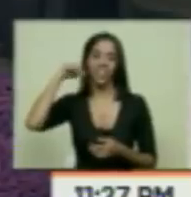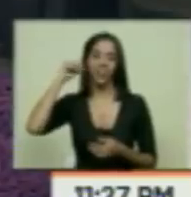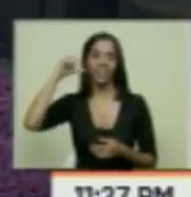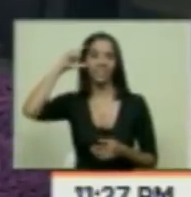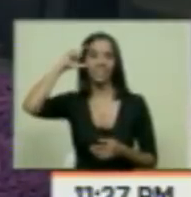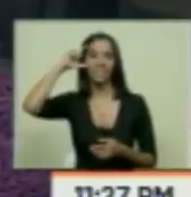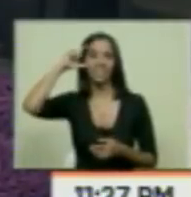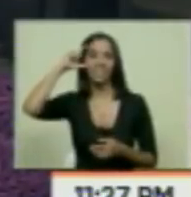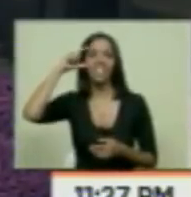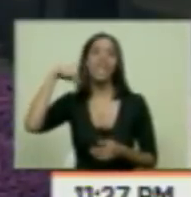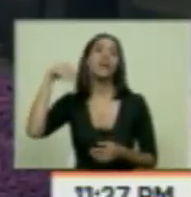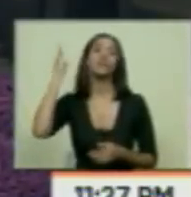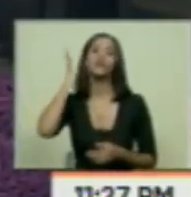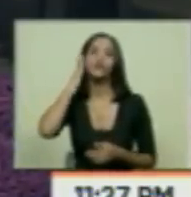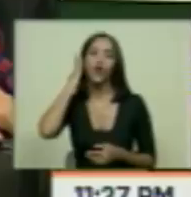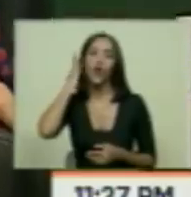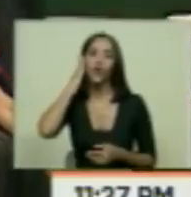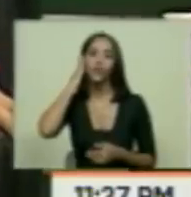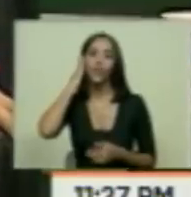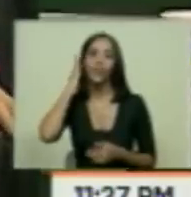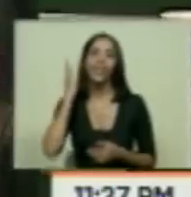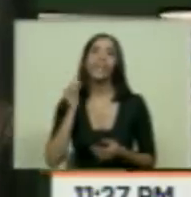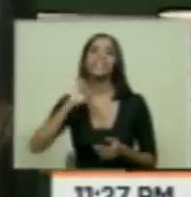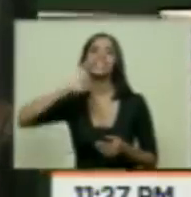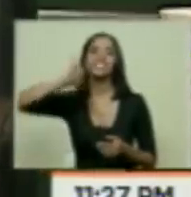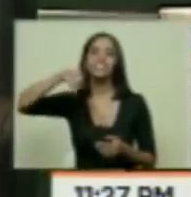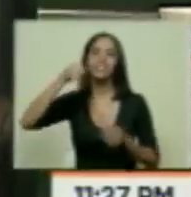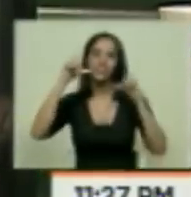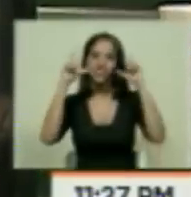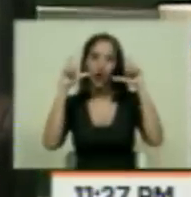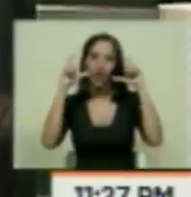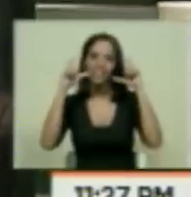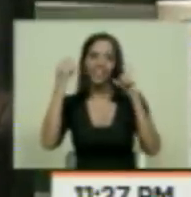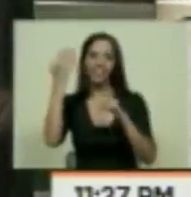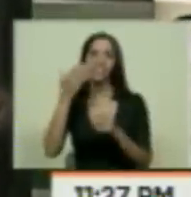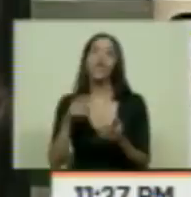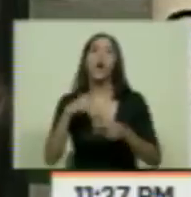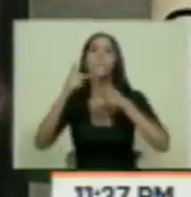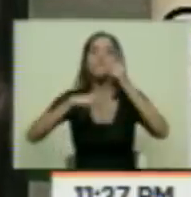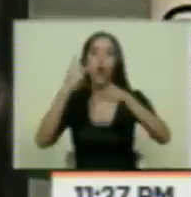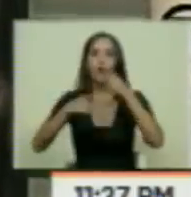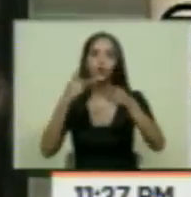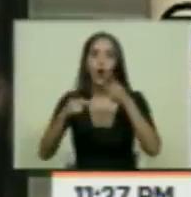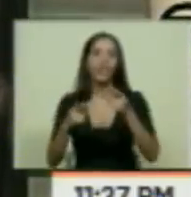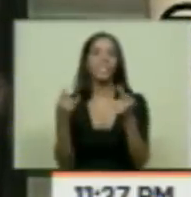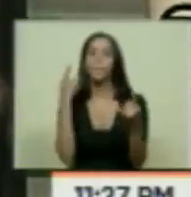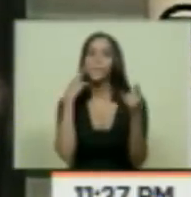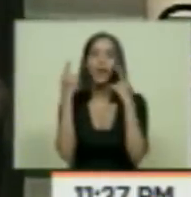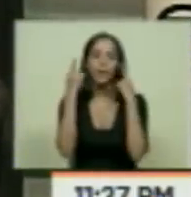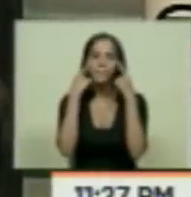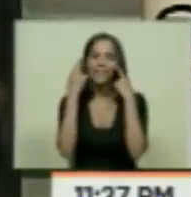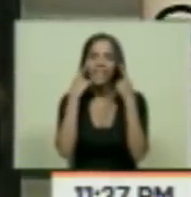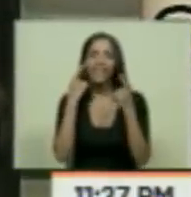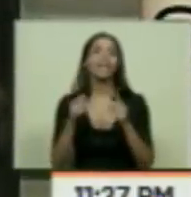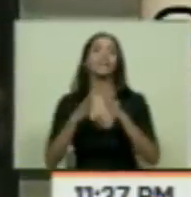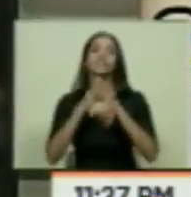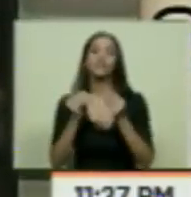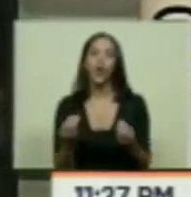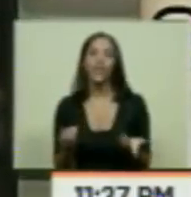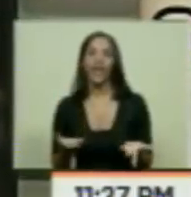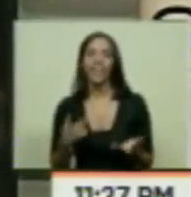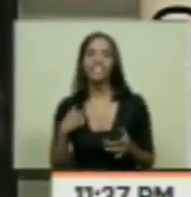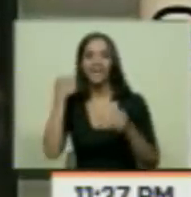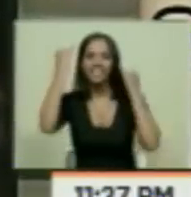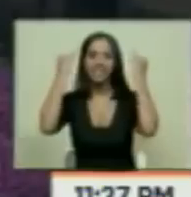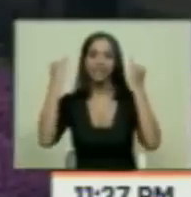los Sordos. El señor Jonathan es una persona, un productor que está muy pendiente de todas estas iniciativas. ¿Qué